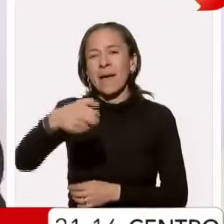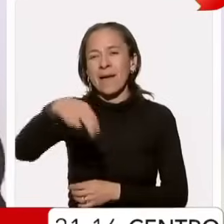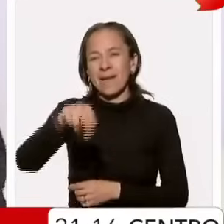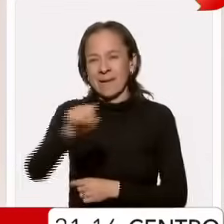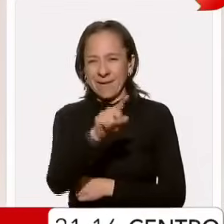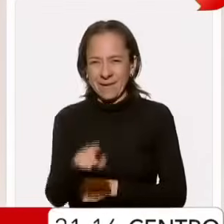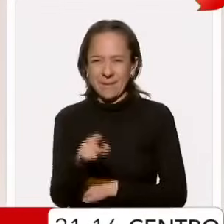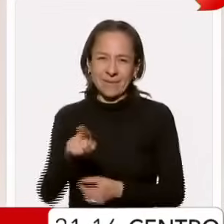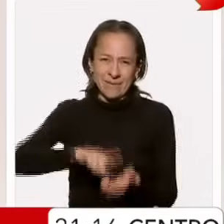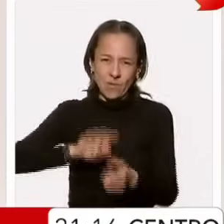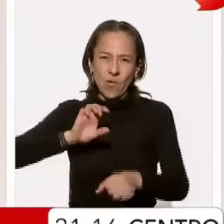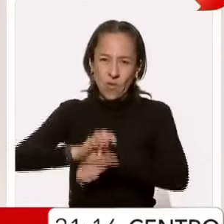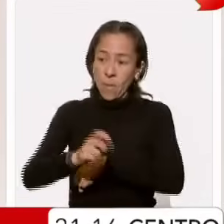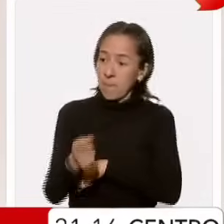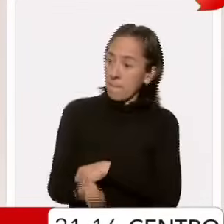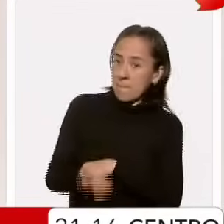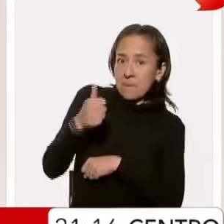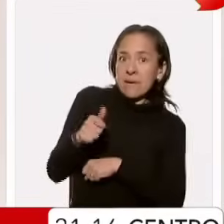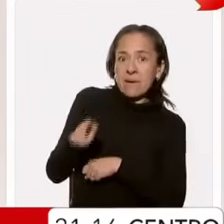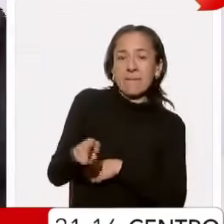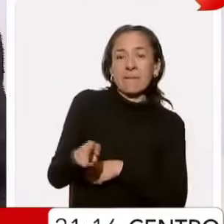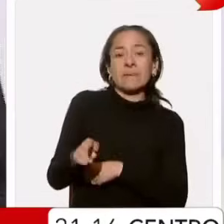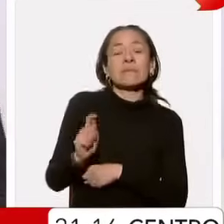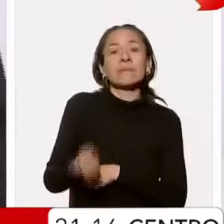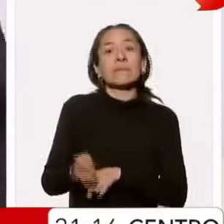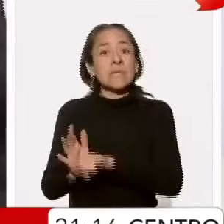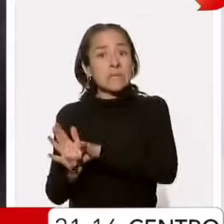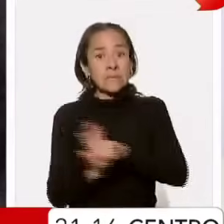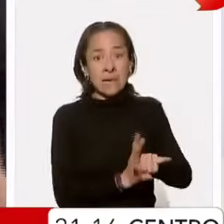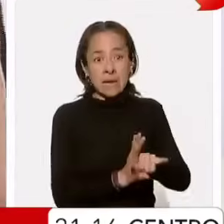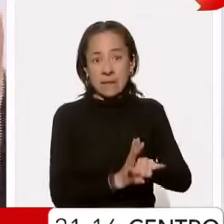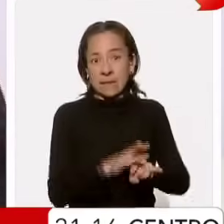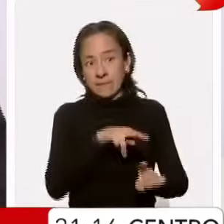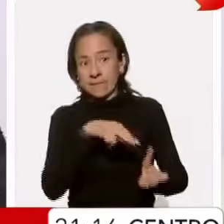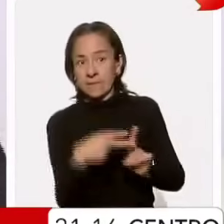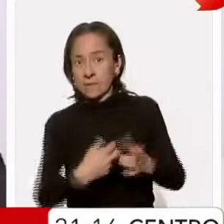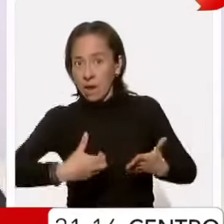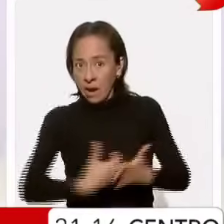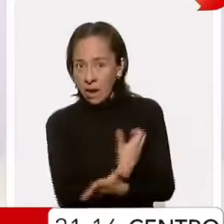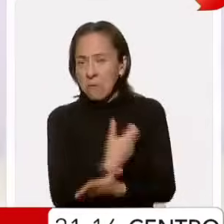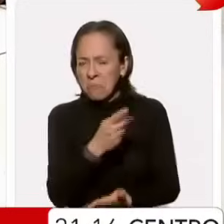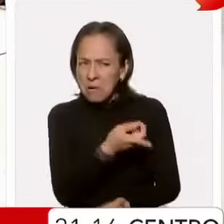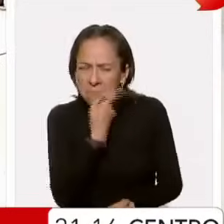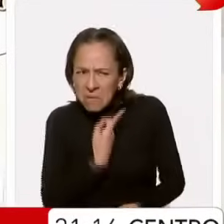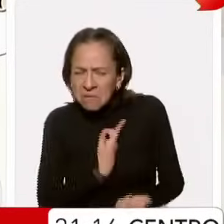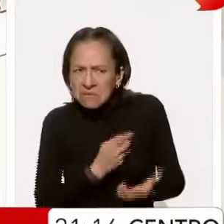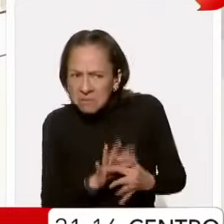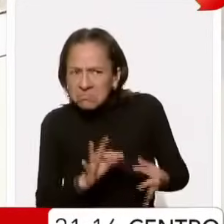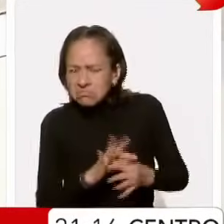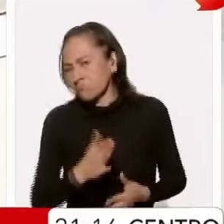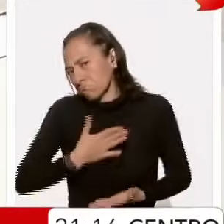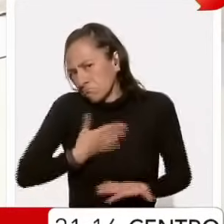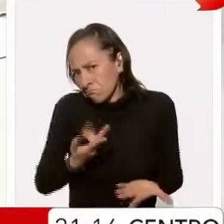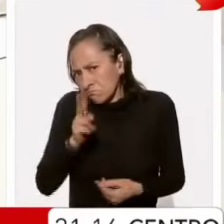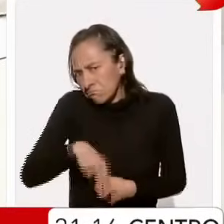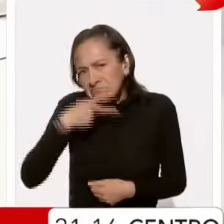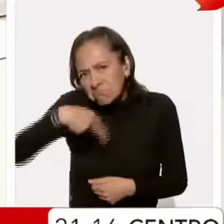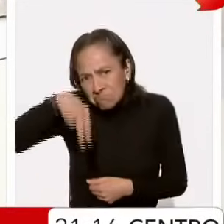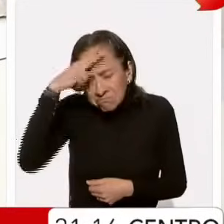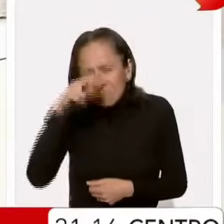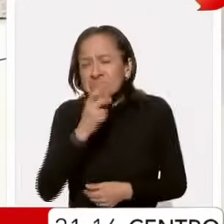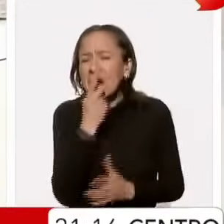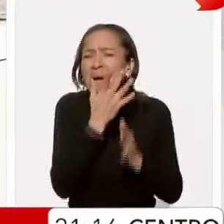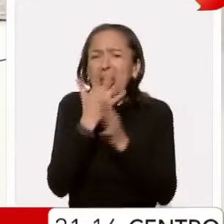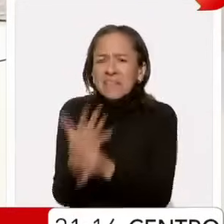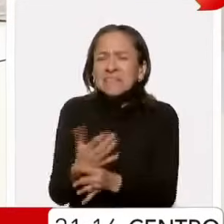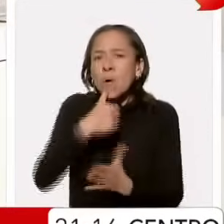primera vez ganó la izquierda. Y yo no sabía, uno es ignorante en cualquier cantidad de cosas, que hay una carta de Elon Musk